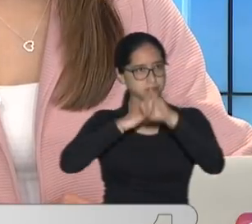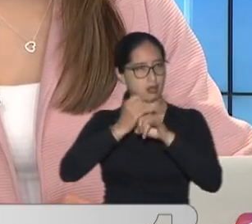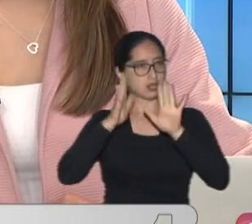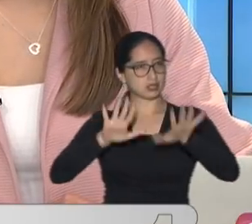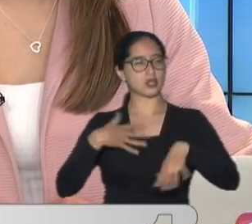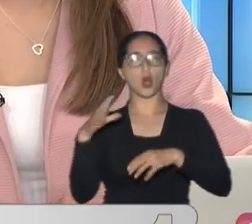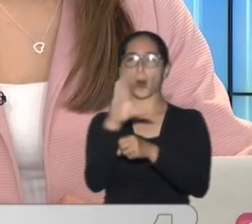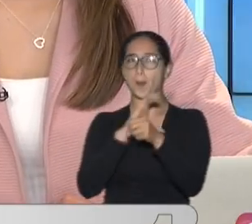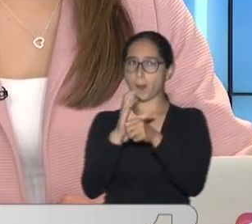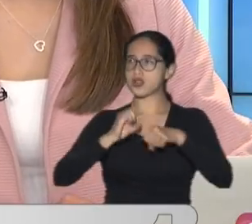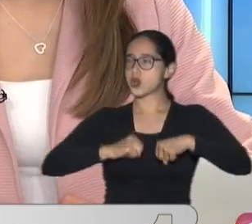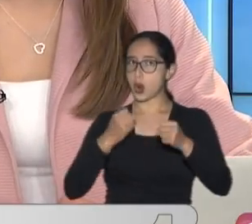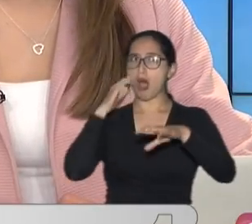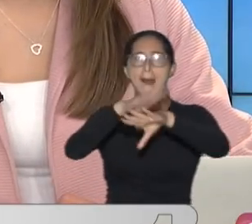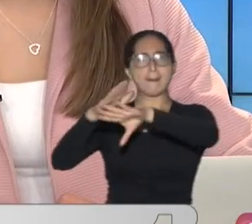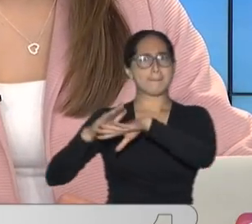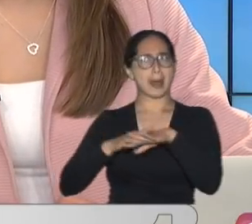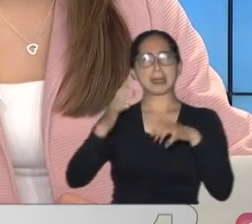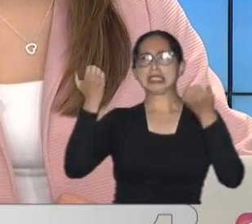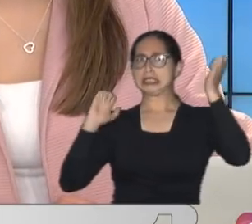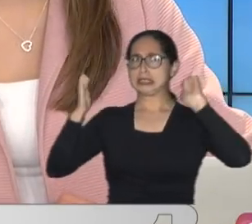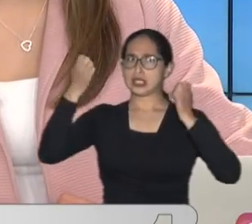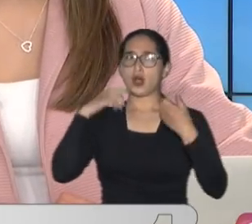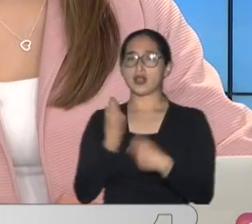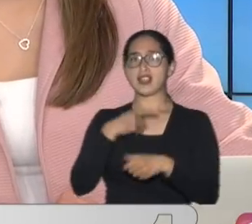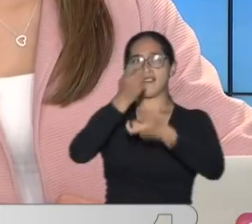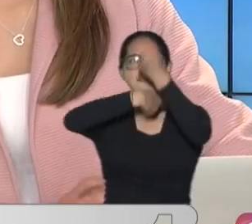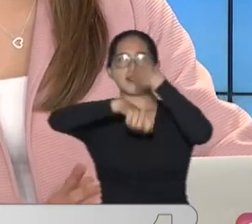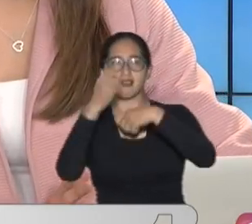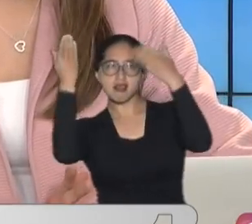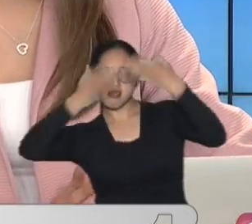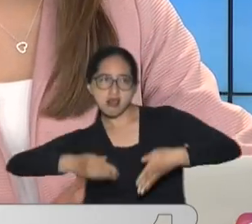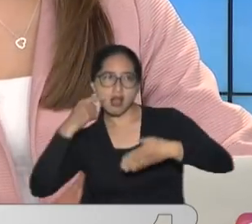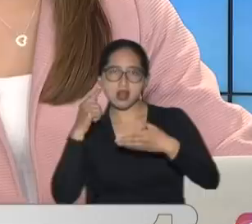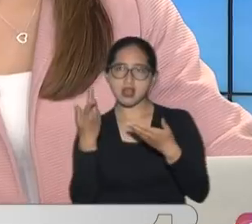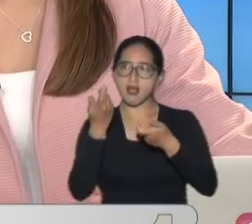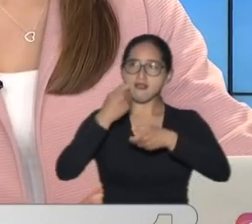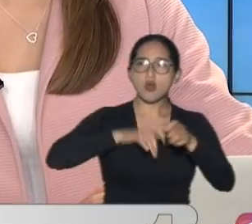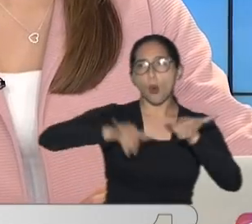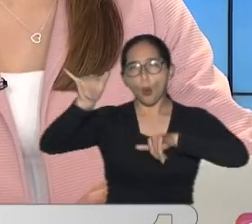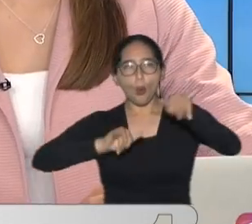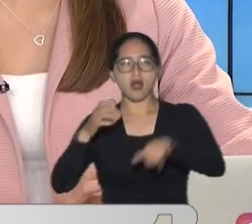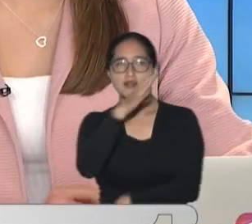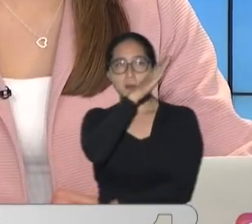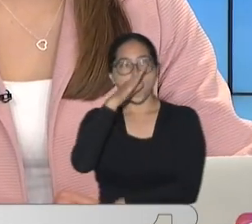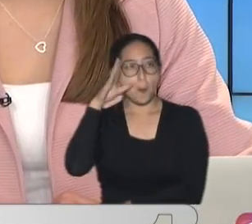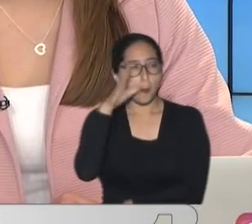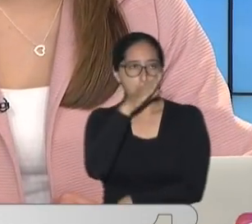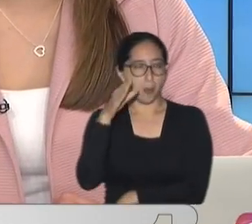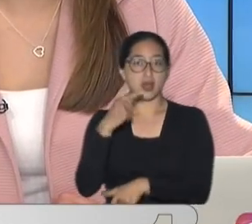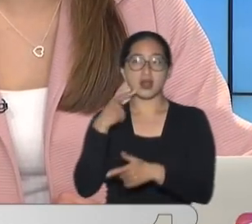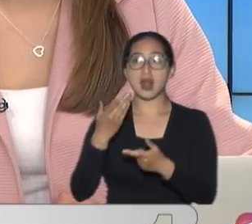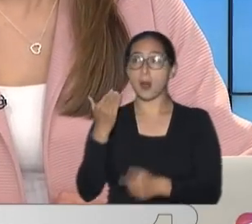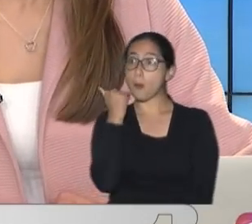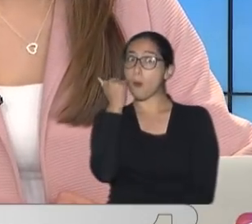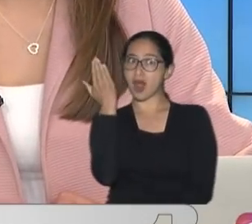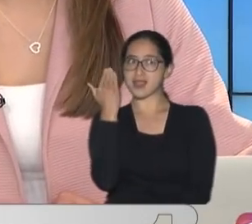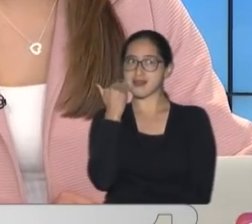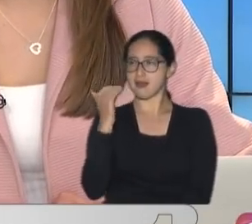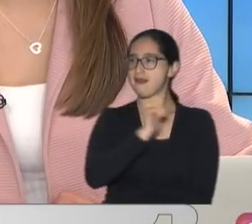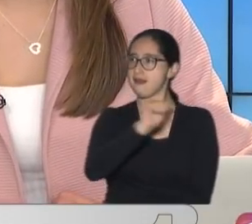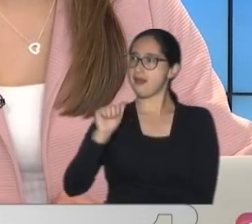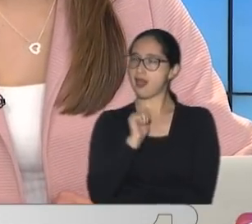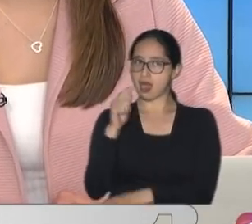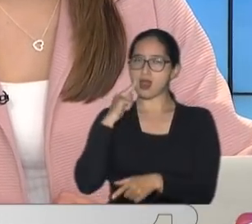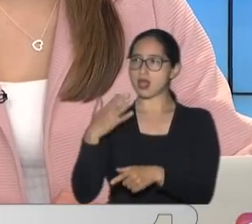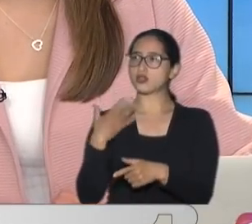sacar cocaína del país. Diariamente se registran 3 capturas. Mujeres adultas son usadas por las bandas dedicadas al narcotráfico. Una de las